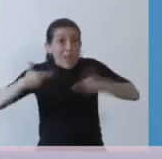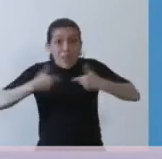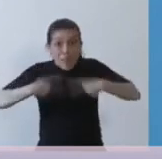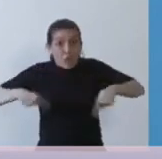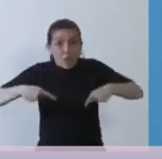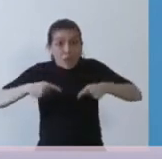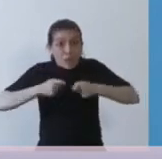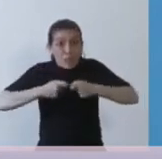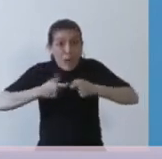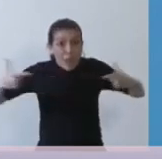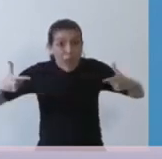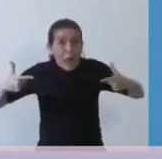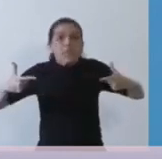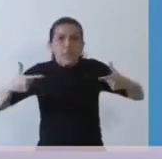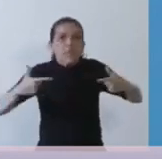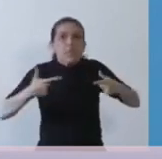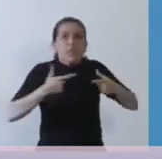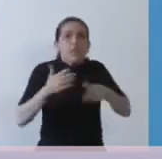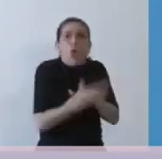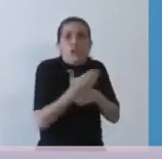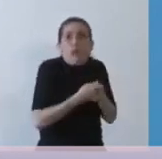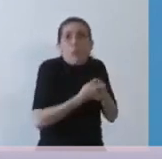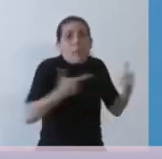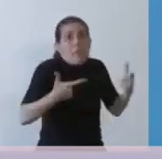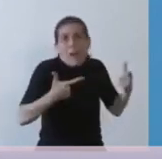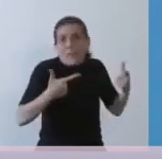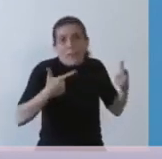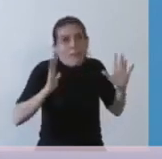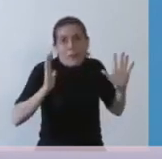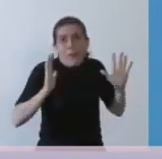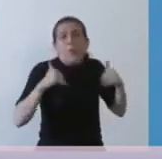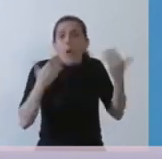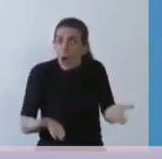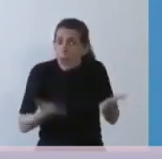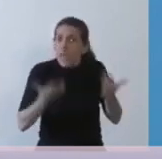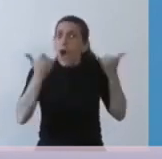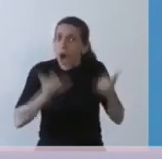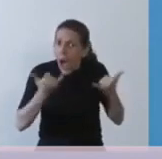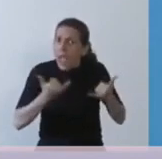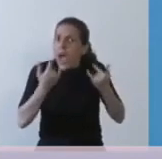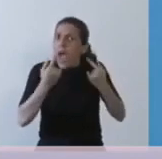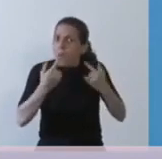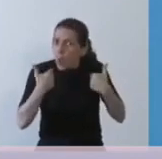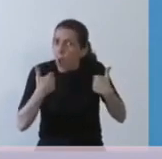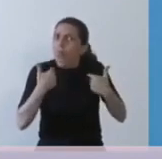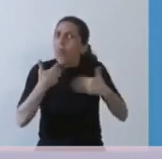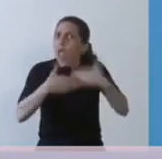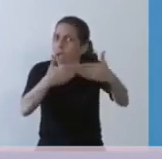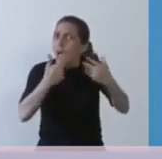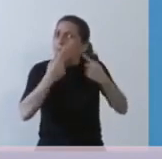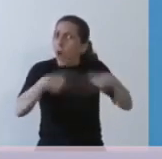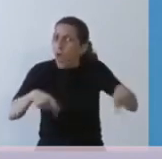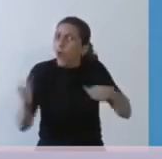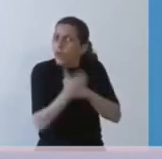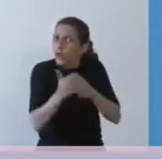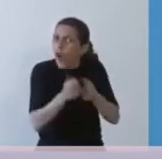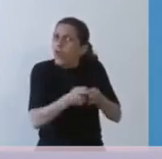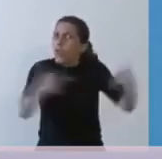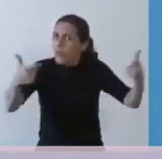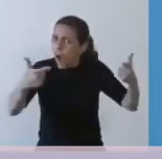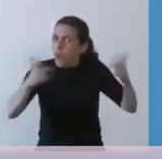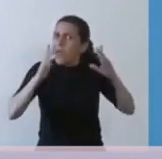con la mayor producción industrial y para eso está la capacidad productiva este ociosa que va a